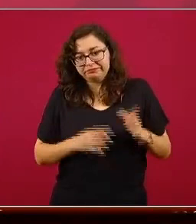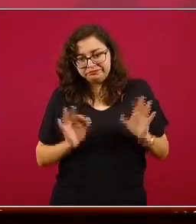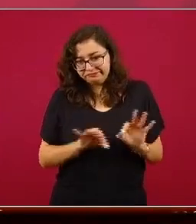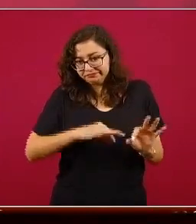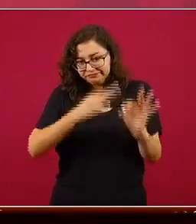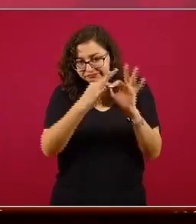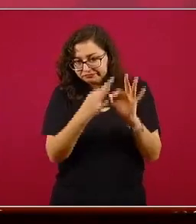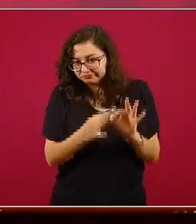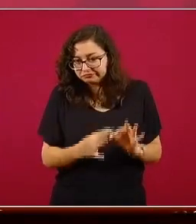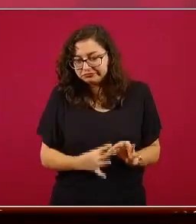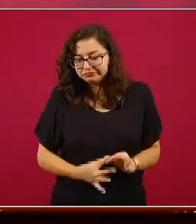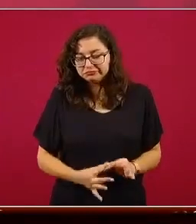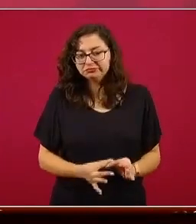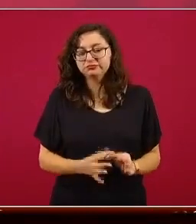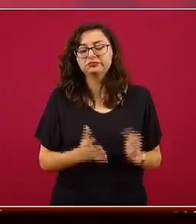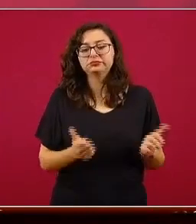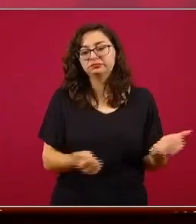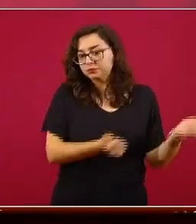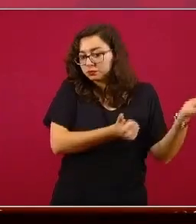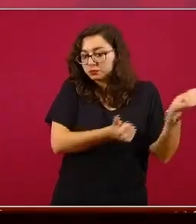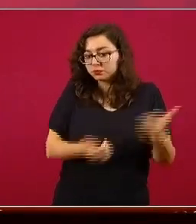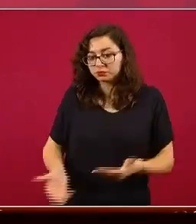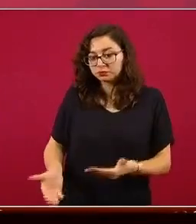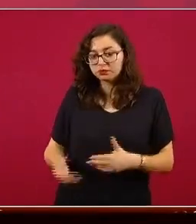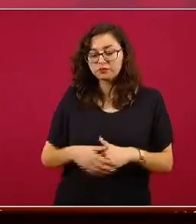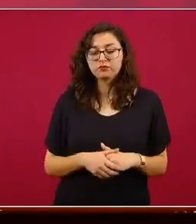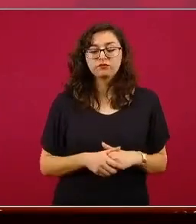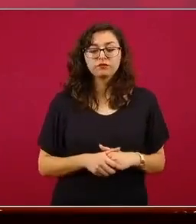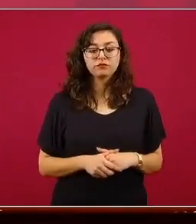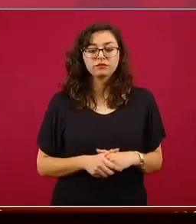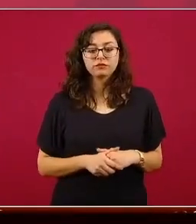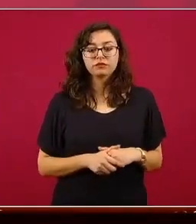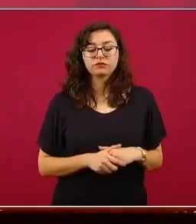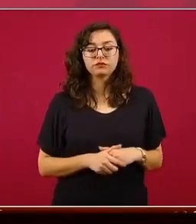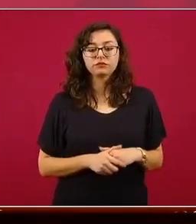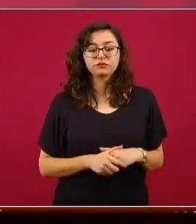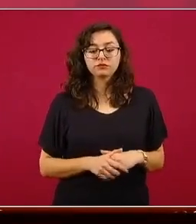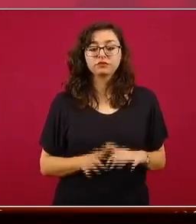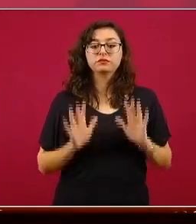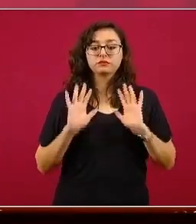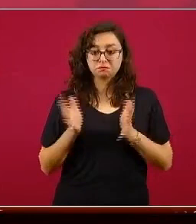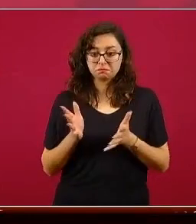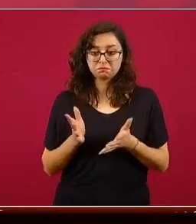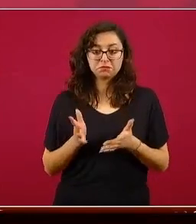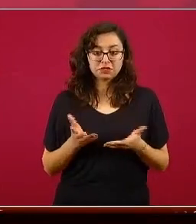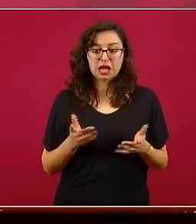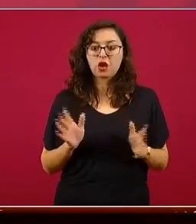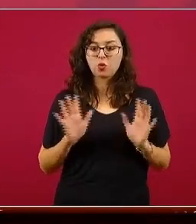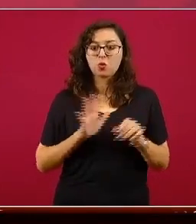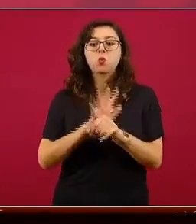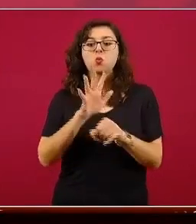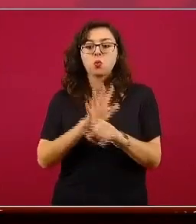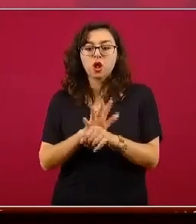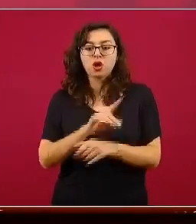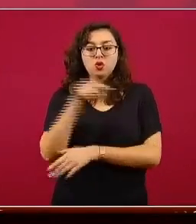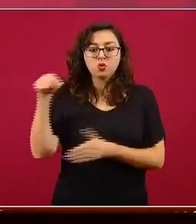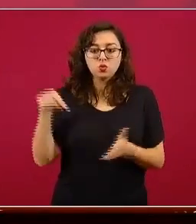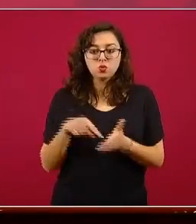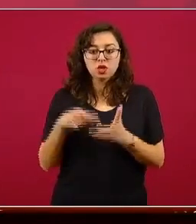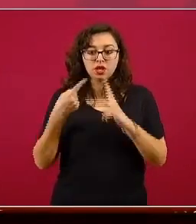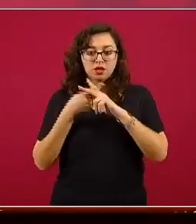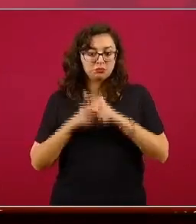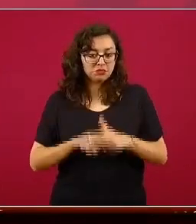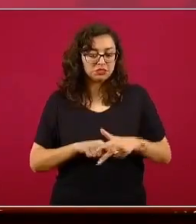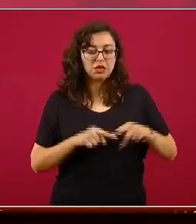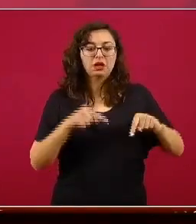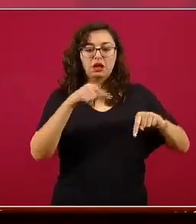técnicamente, y lo envía. Los puntos de distribución han sido definidos, los comentamos desde el martes en la mañana, no ha variado,